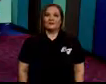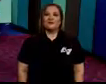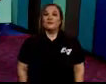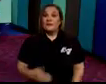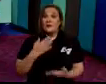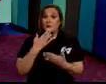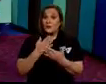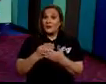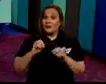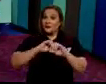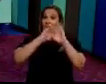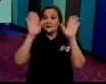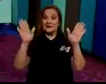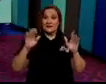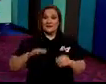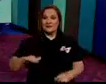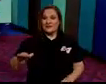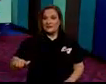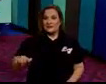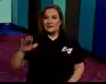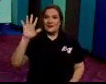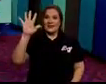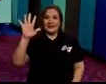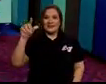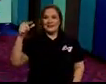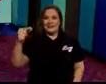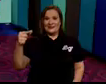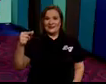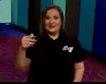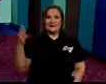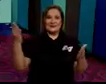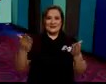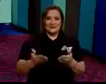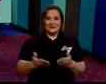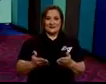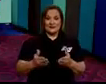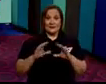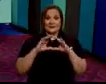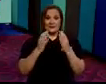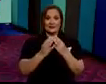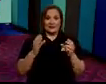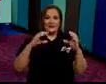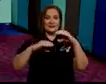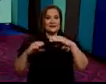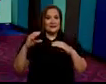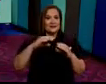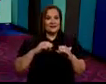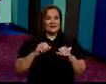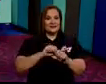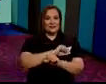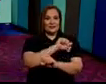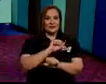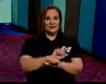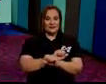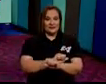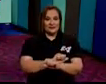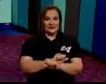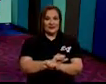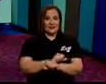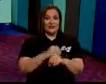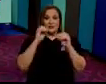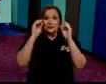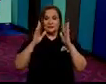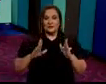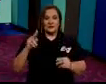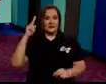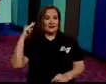Muy buenos días, mis chicos de quinto grado. Bienvenidos hoy a la clase de Ciencias Sociales. Soy su maestra Nati y vamos a dar inicio a